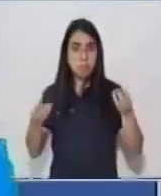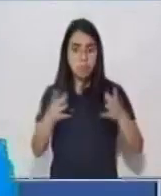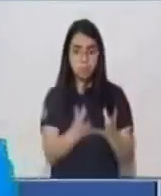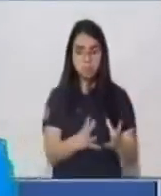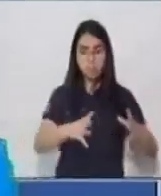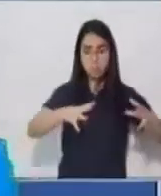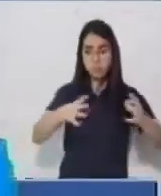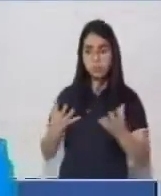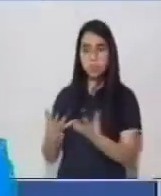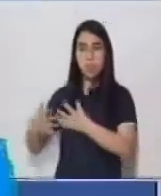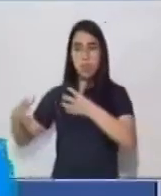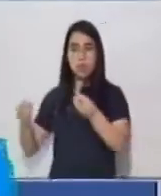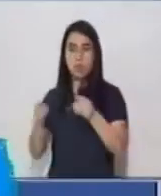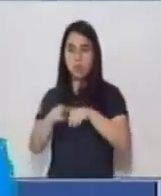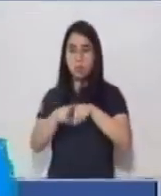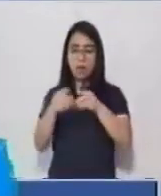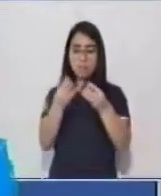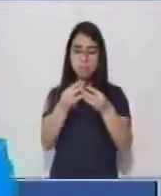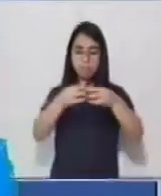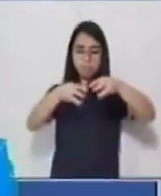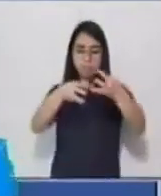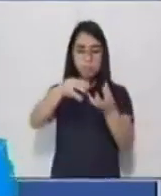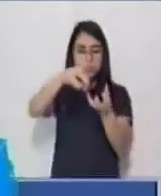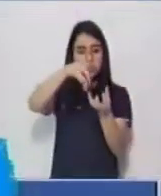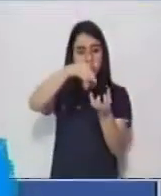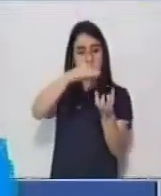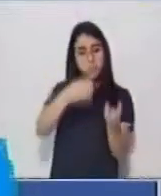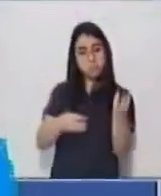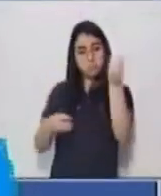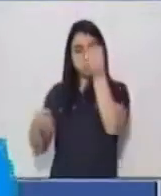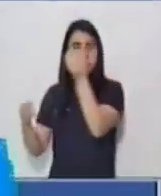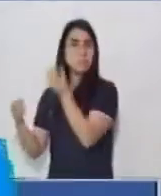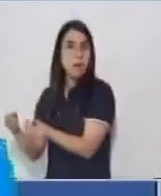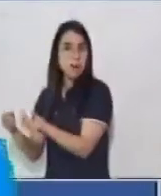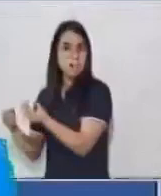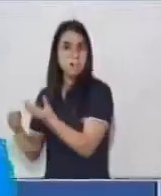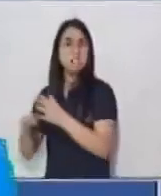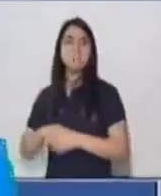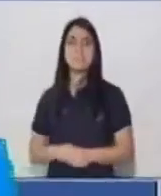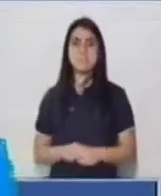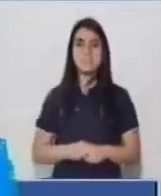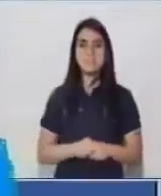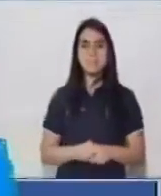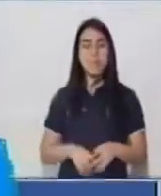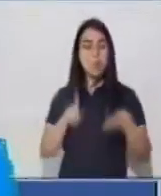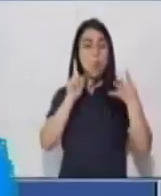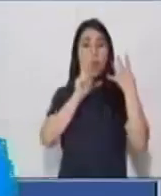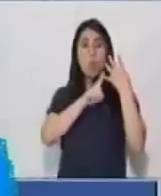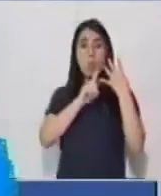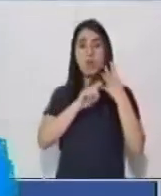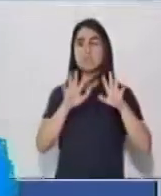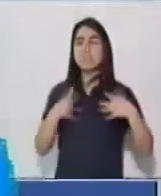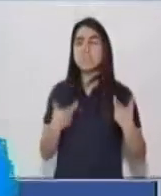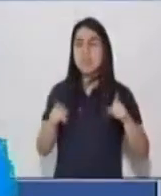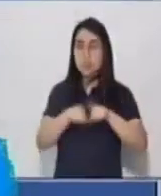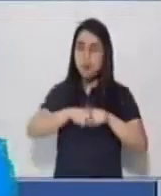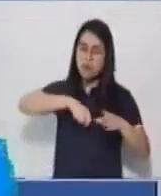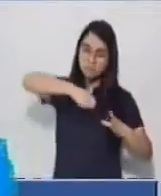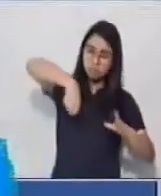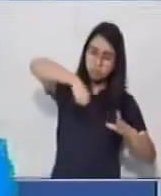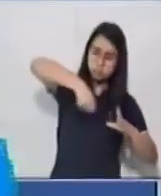las yemas. Paso número 4, batir las claras a punto de turrón. Tenemos que, con